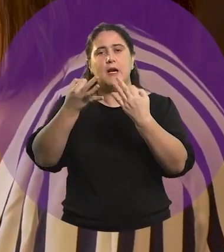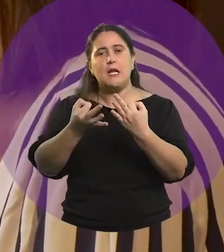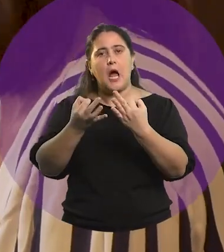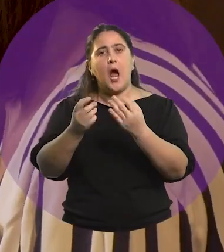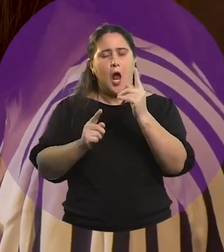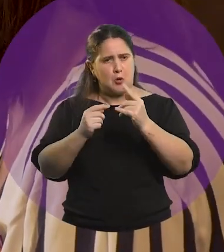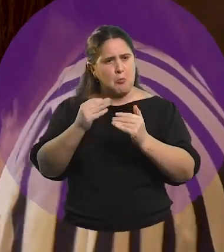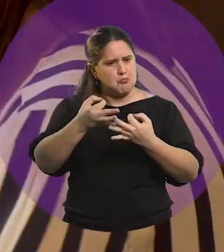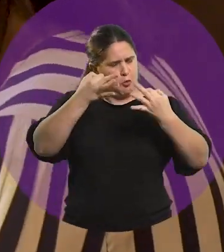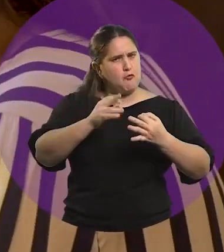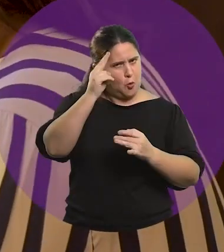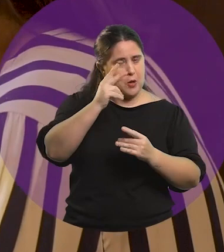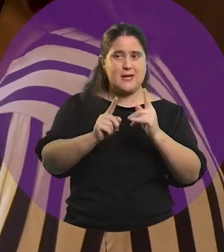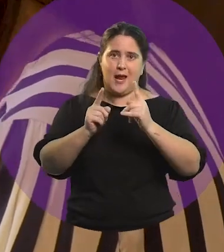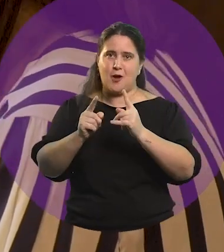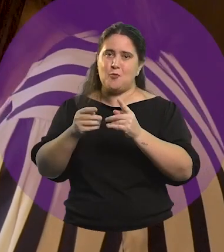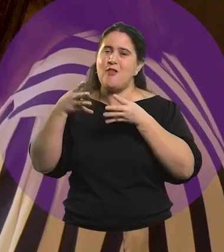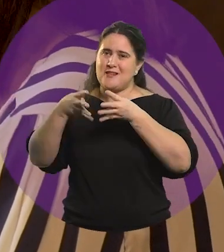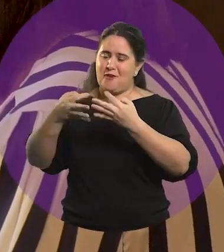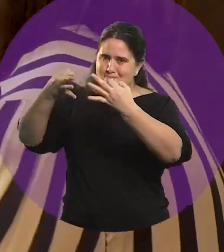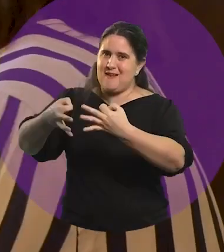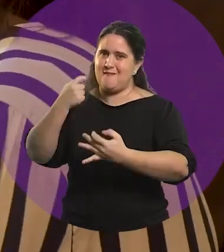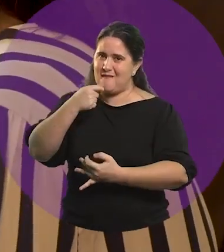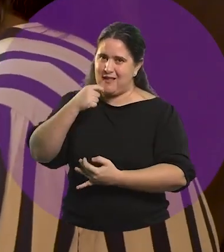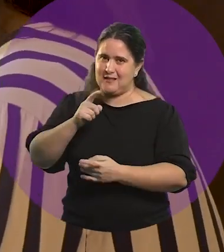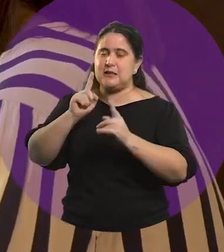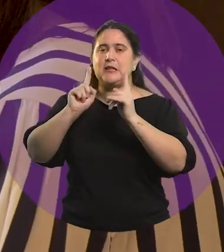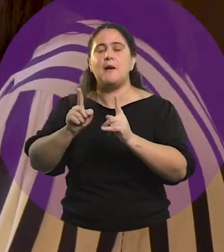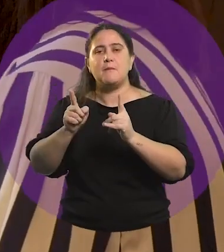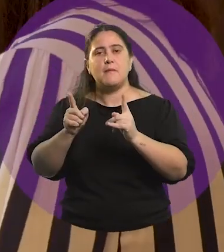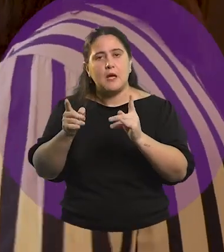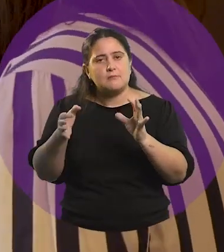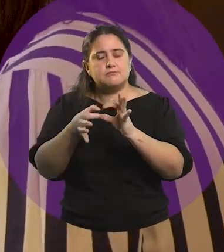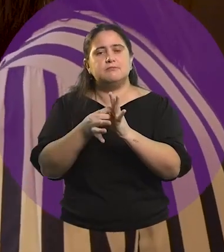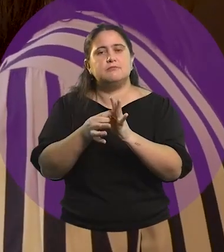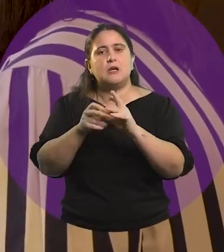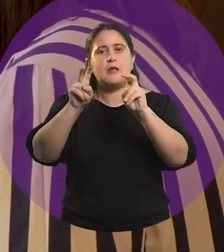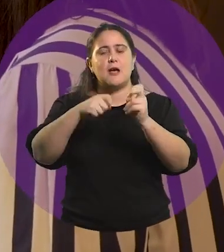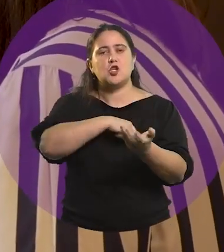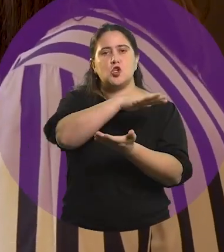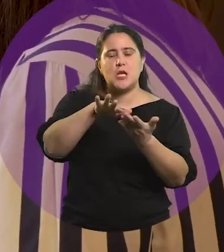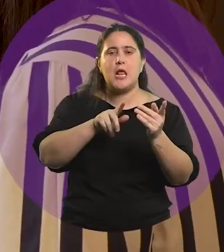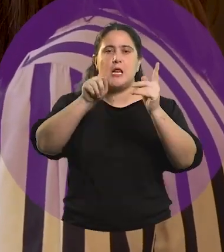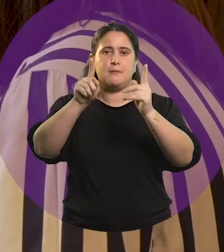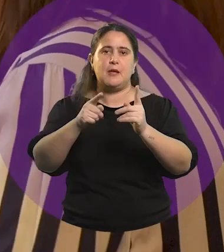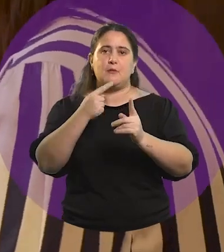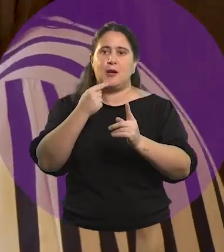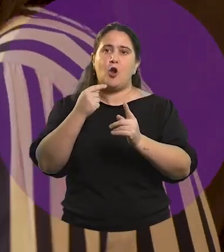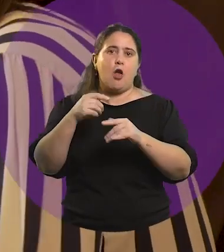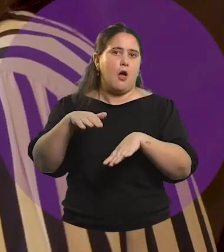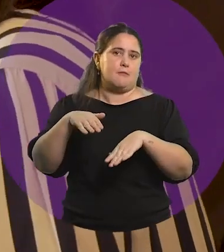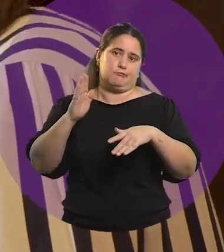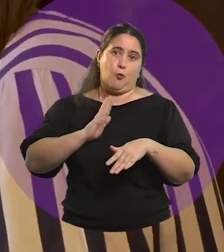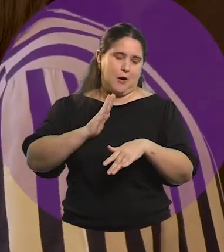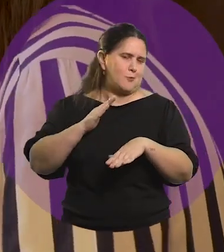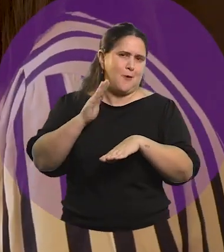cuestiones que venimos muy bien y algunos desafíos específicos. Otros también se relacionan con cuestiones sociales de la sobrecarga